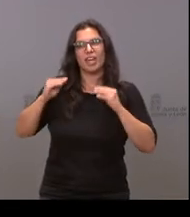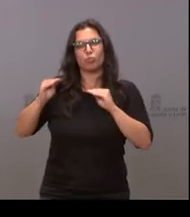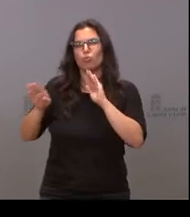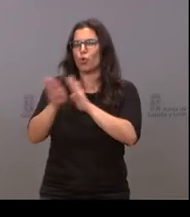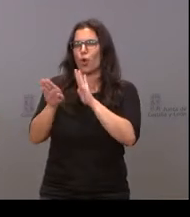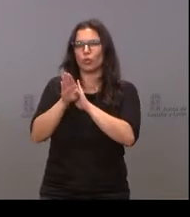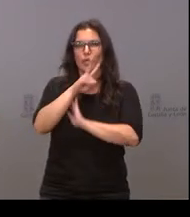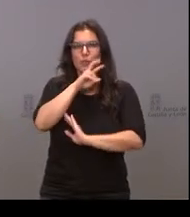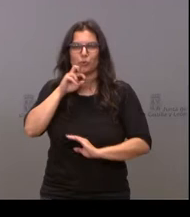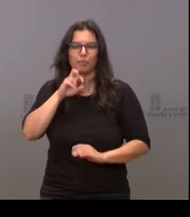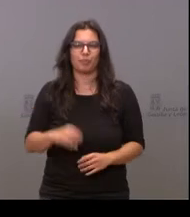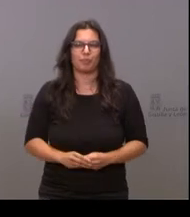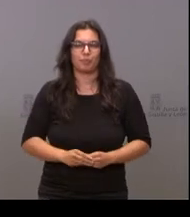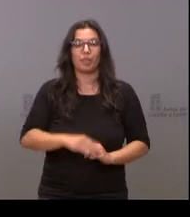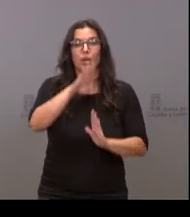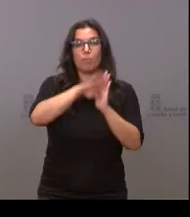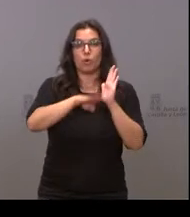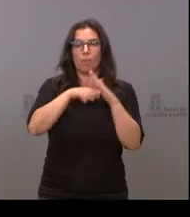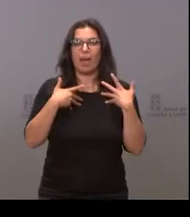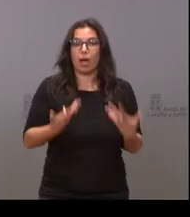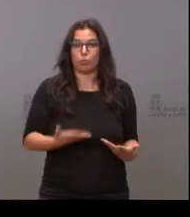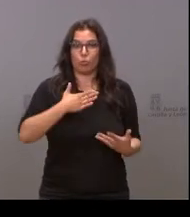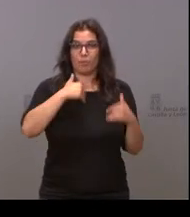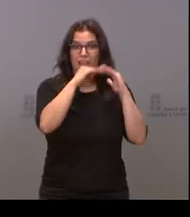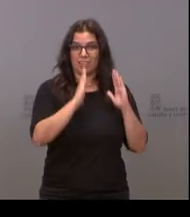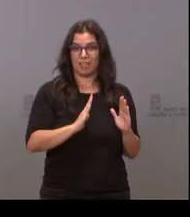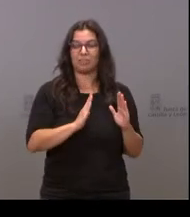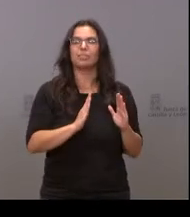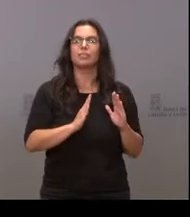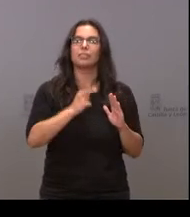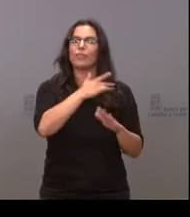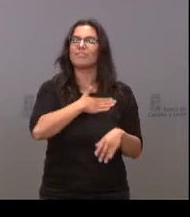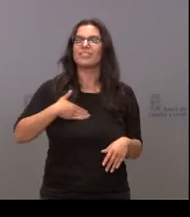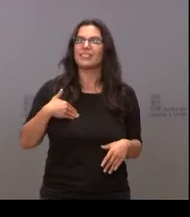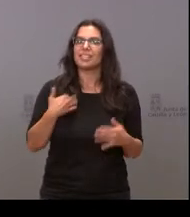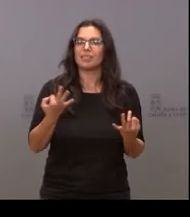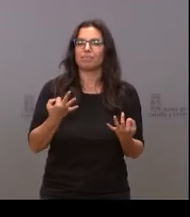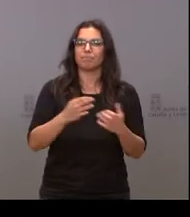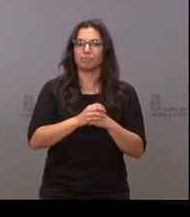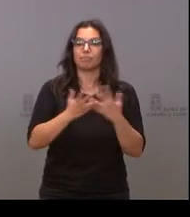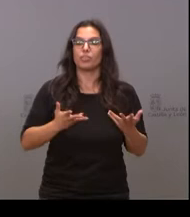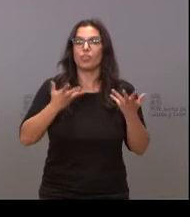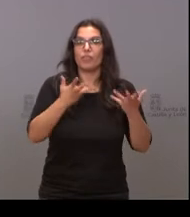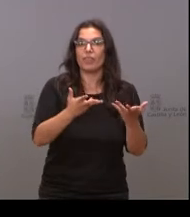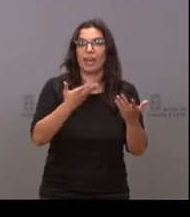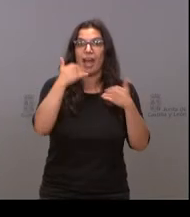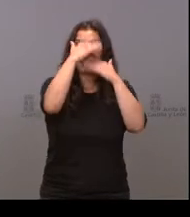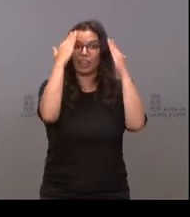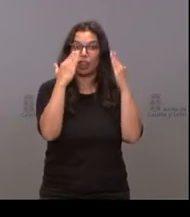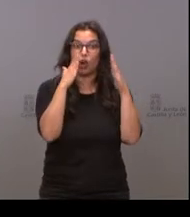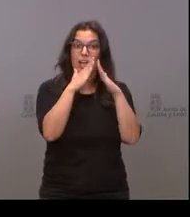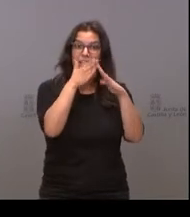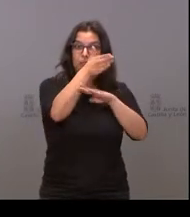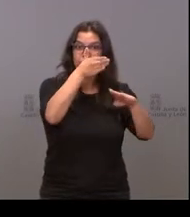vida el programa gusto en mi casa lo que pretende es brindar atención domiciliaria a estas